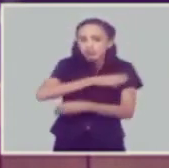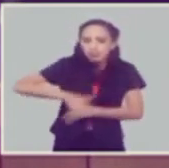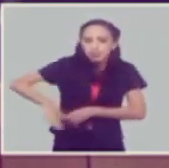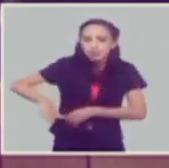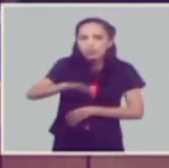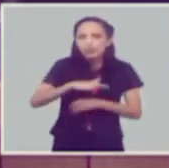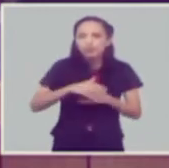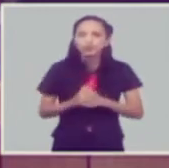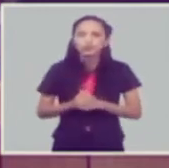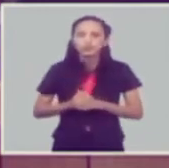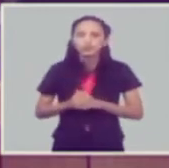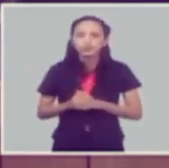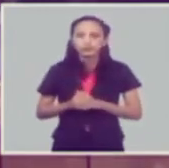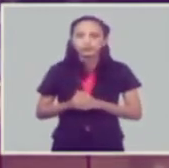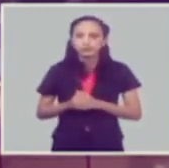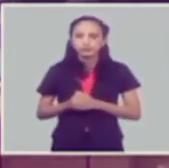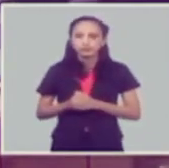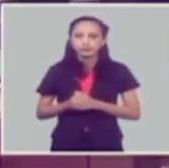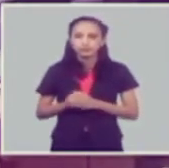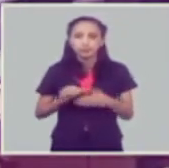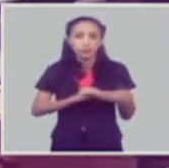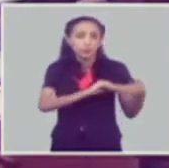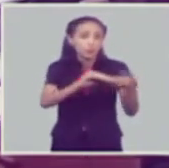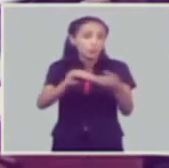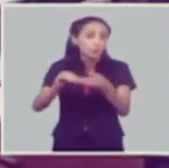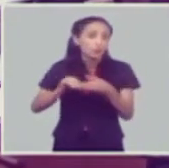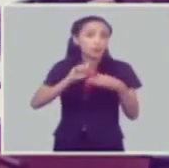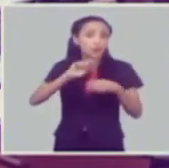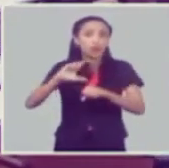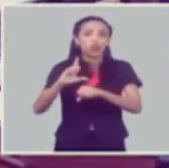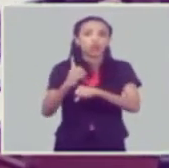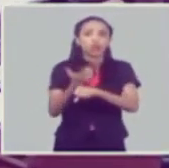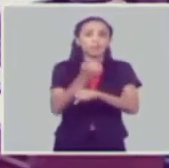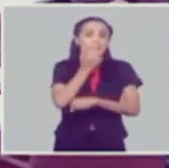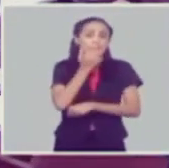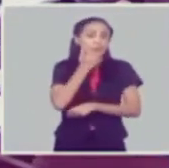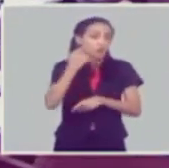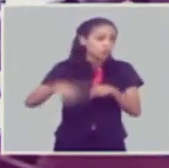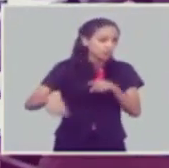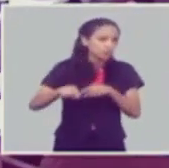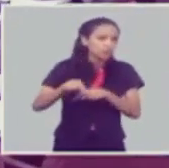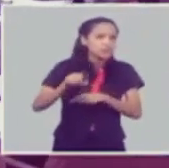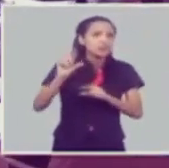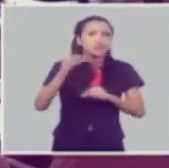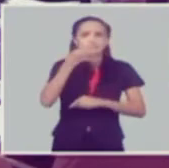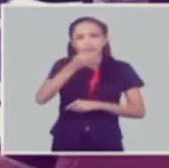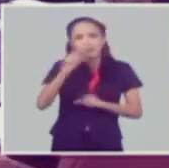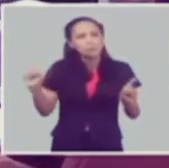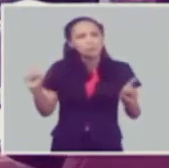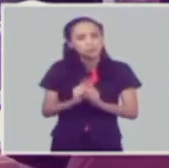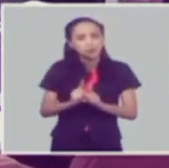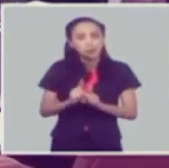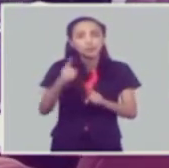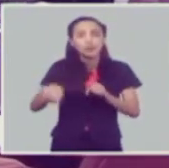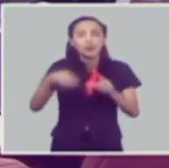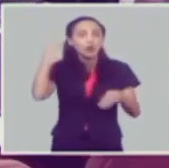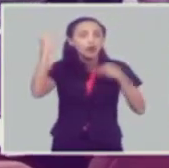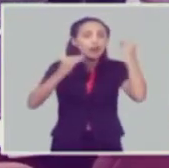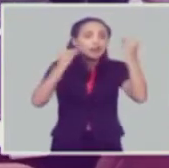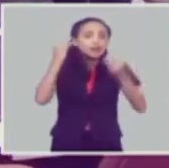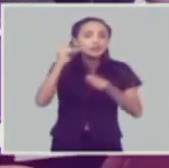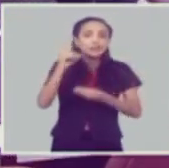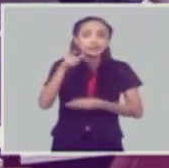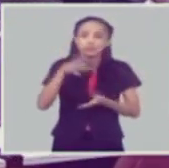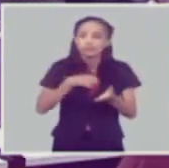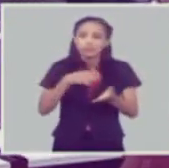Compañeras y compañeros, aunque nos hemos extendido hoy más que otras veces, hay una reflexión que no puedo dejar de